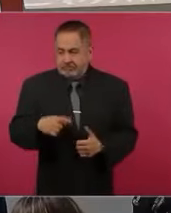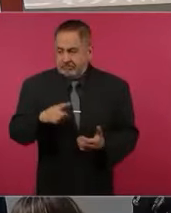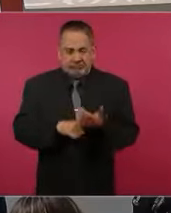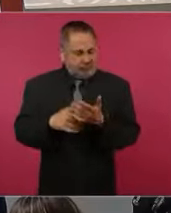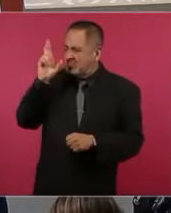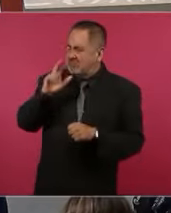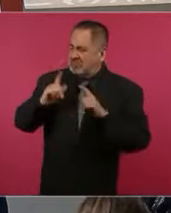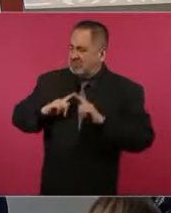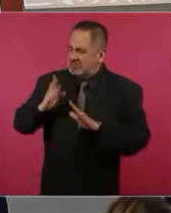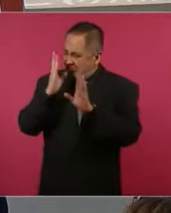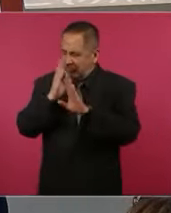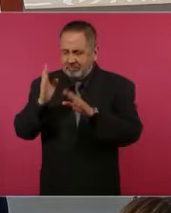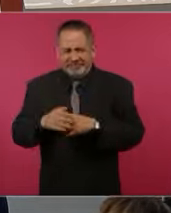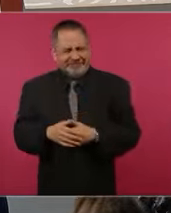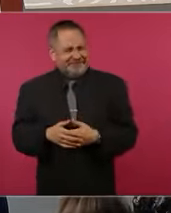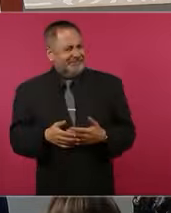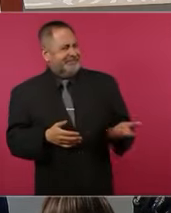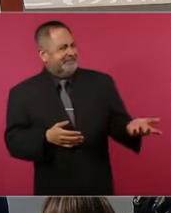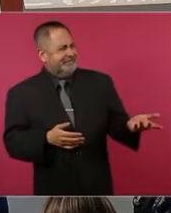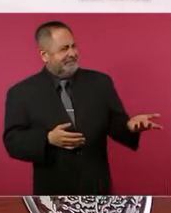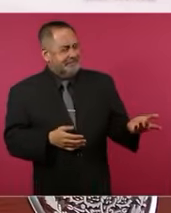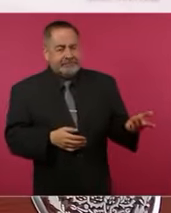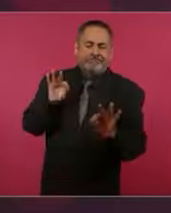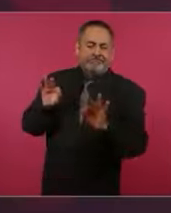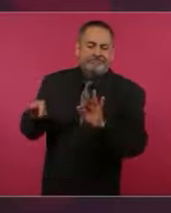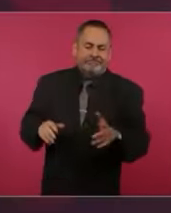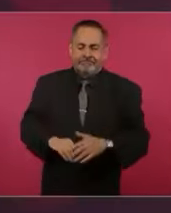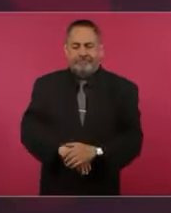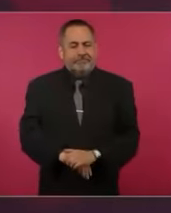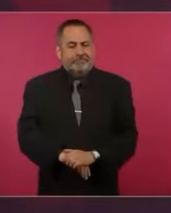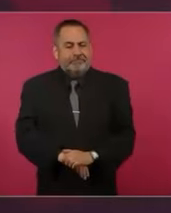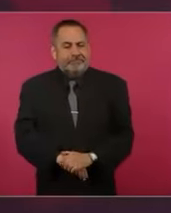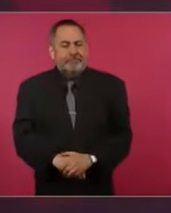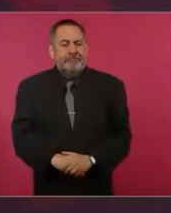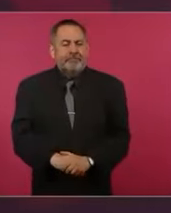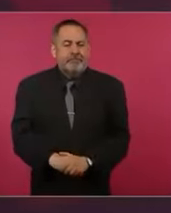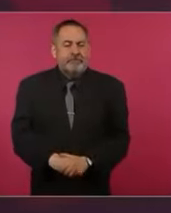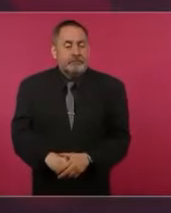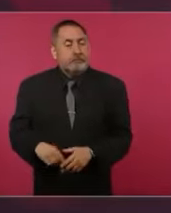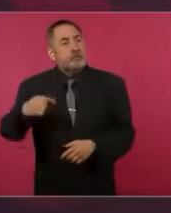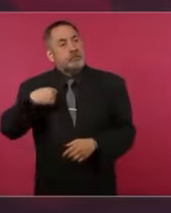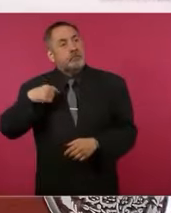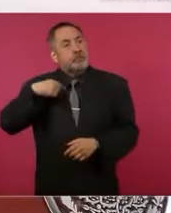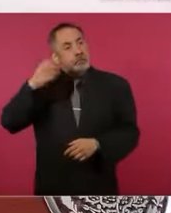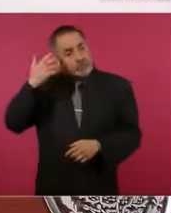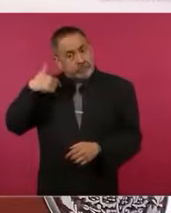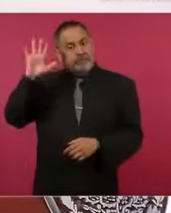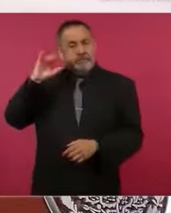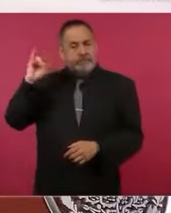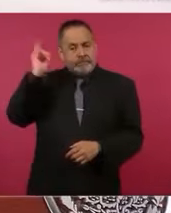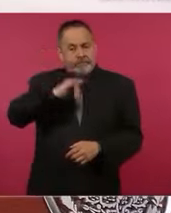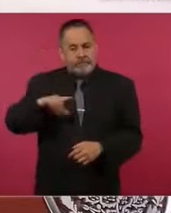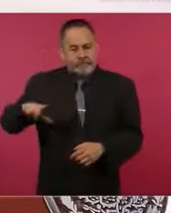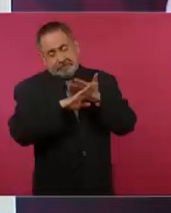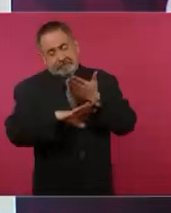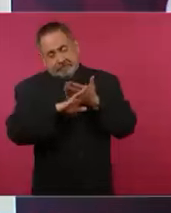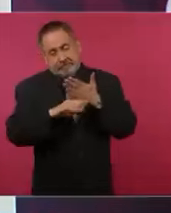convencidos por toda la manipulación. Cuando yo era jefe de gobierno y padecía de esas